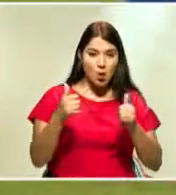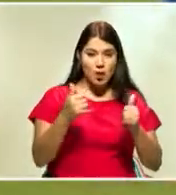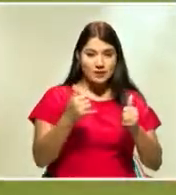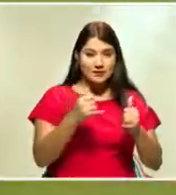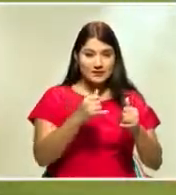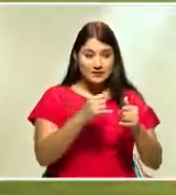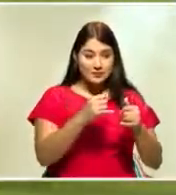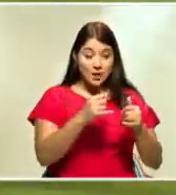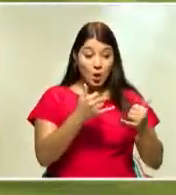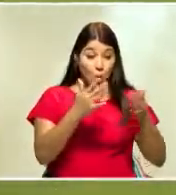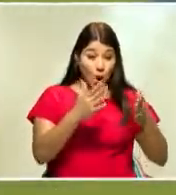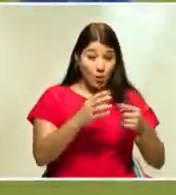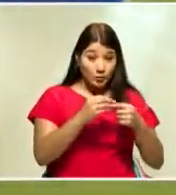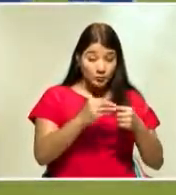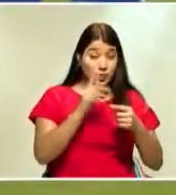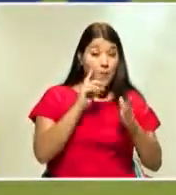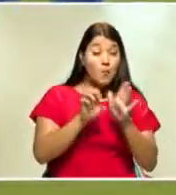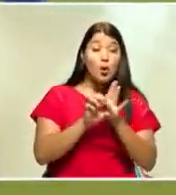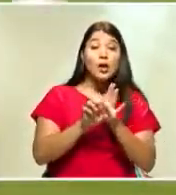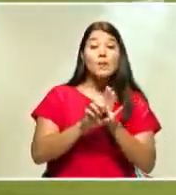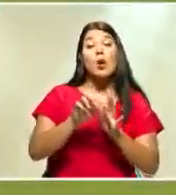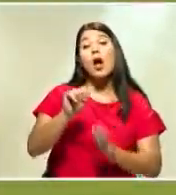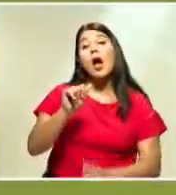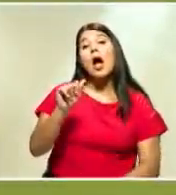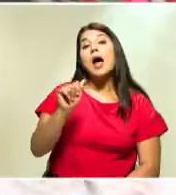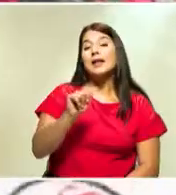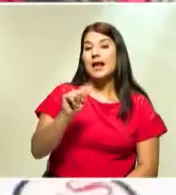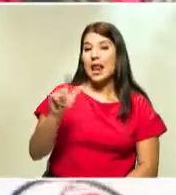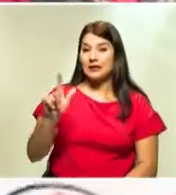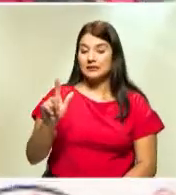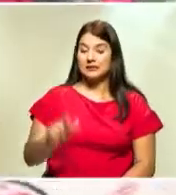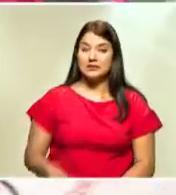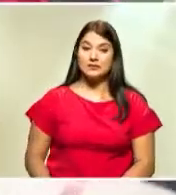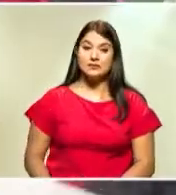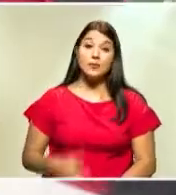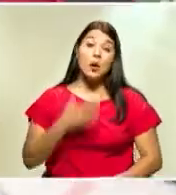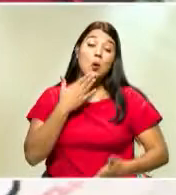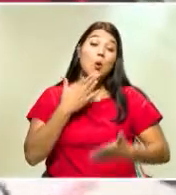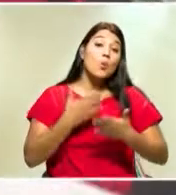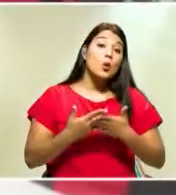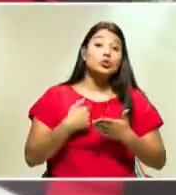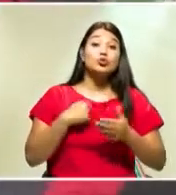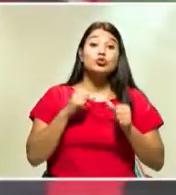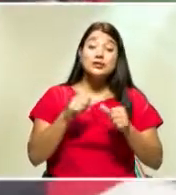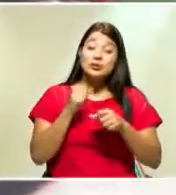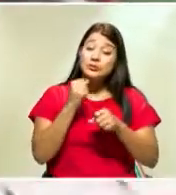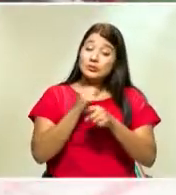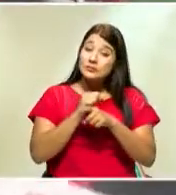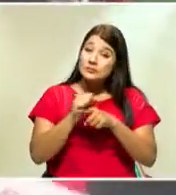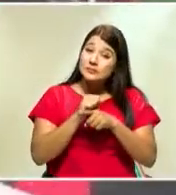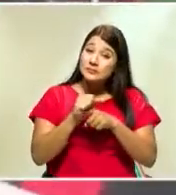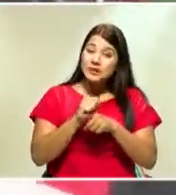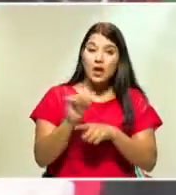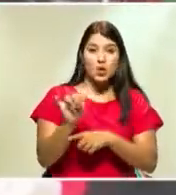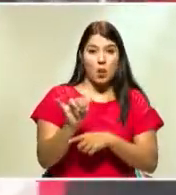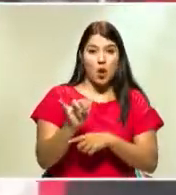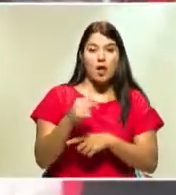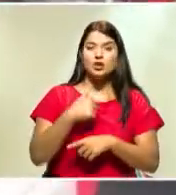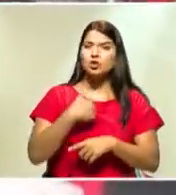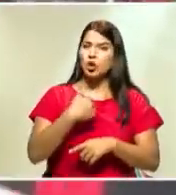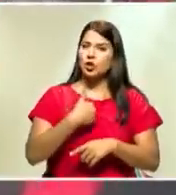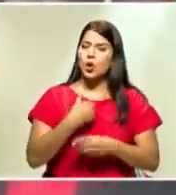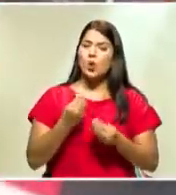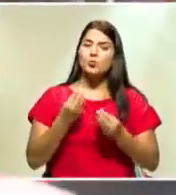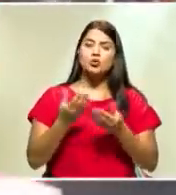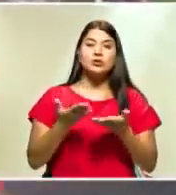temporada pasada, por ejemplo el delantero Alier Lassiter. Nada, bueno, sigo trabajando igual, tengo cosas